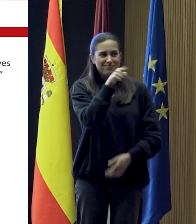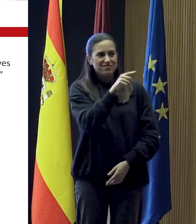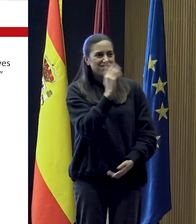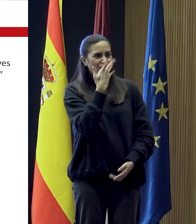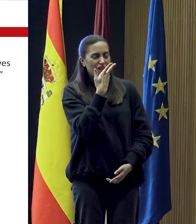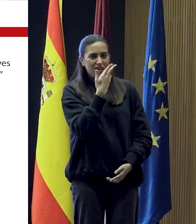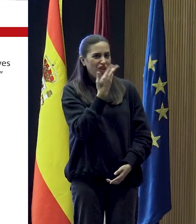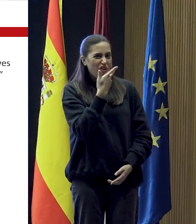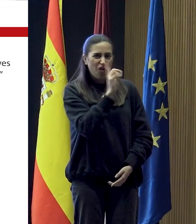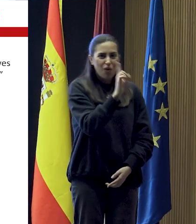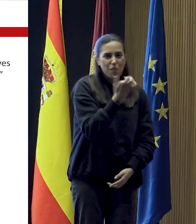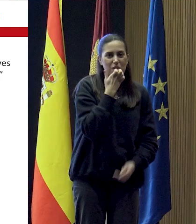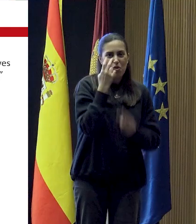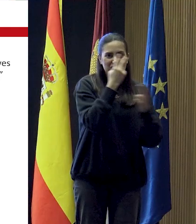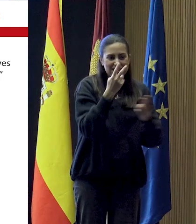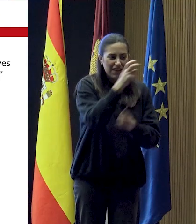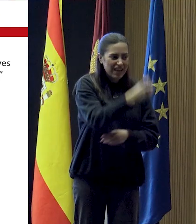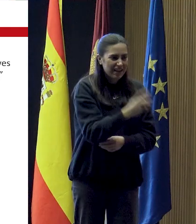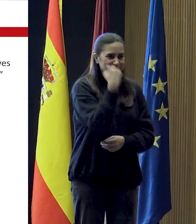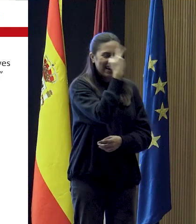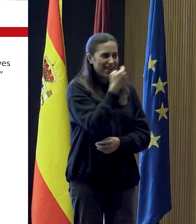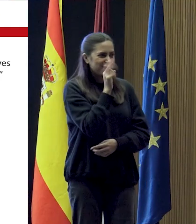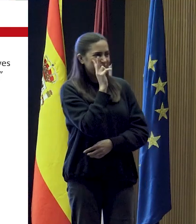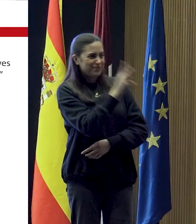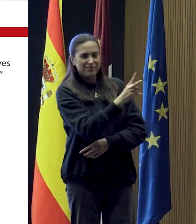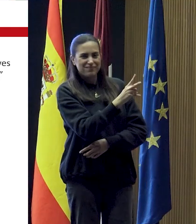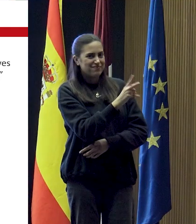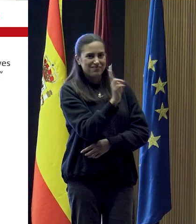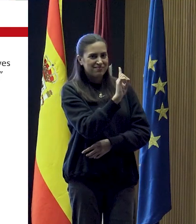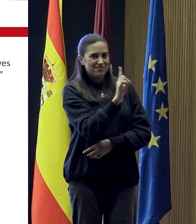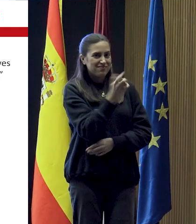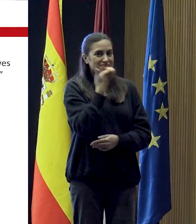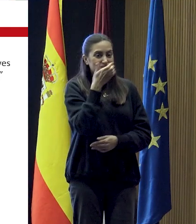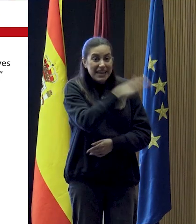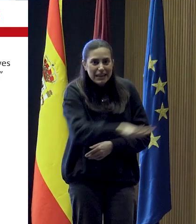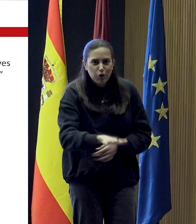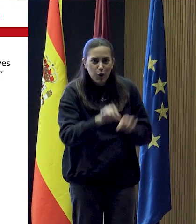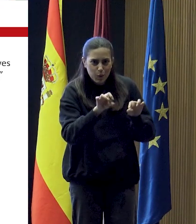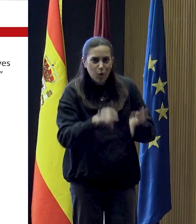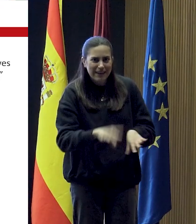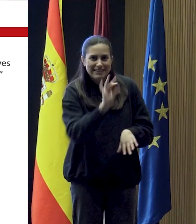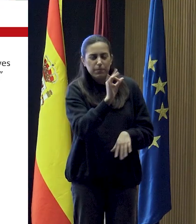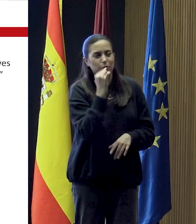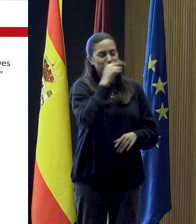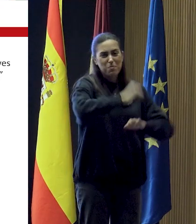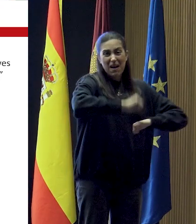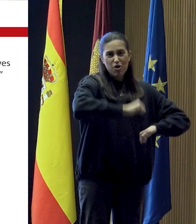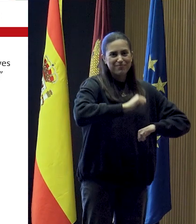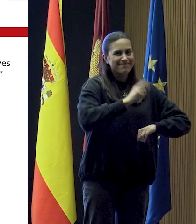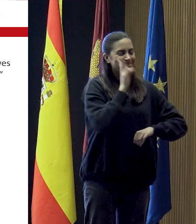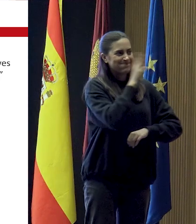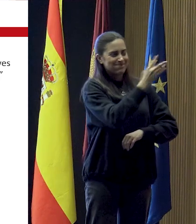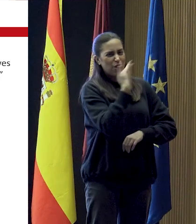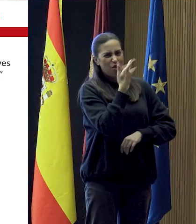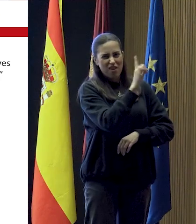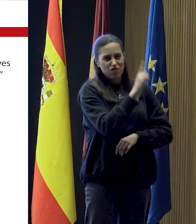ha crecido y viene a visitarles y ellos lo recuerdan como el niño pequeño que fue cuando tiene esa memoria de